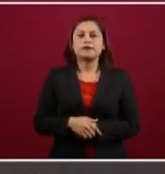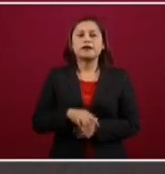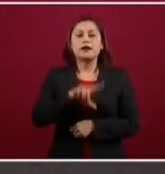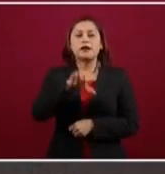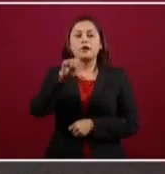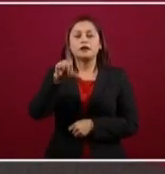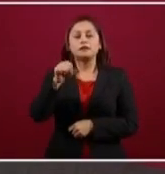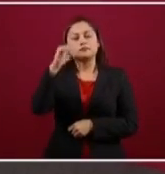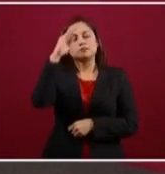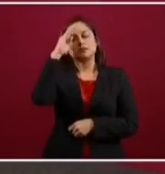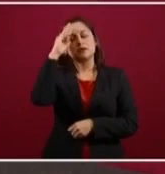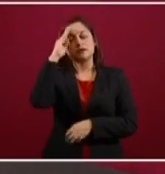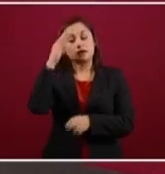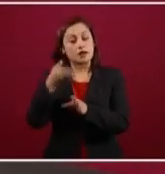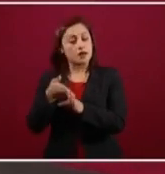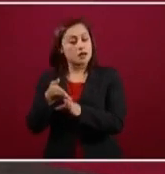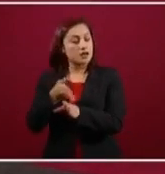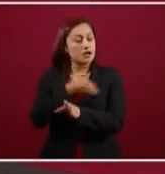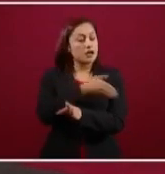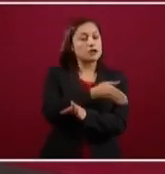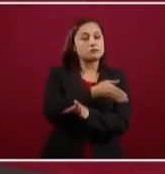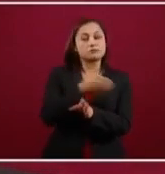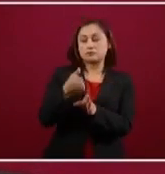después, como